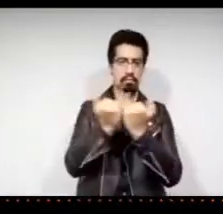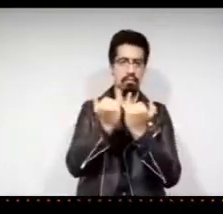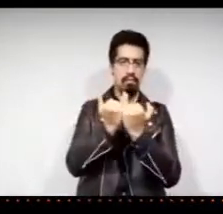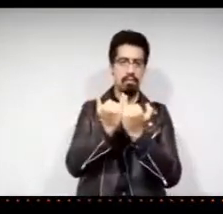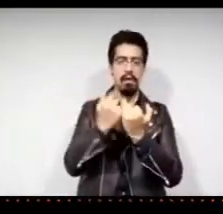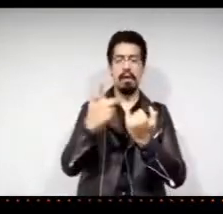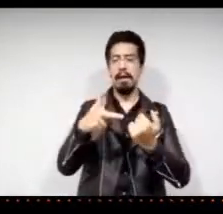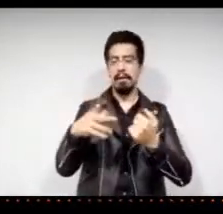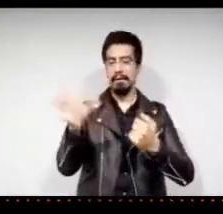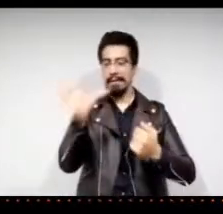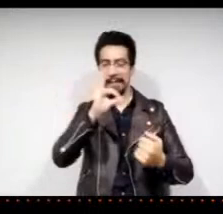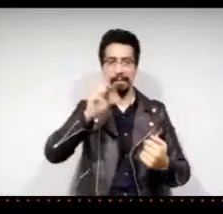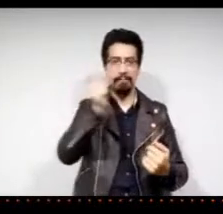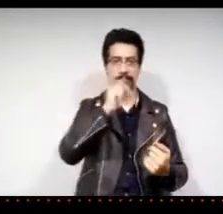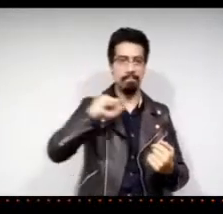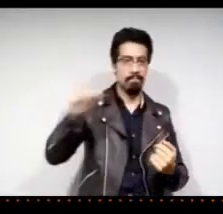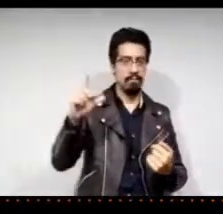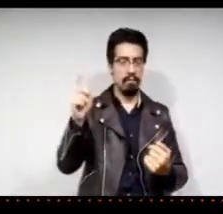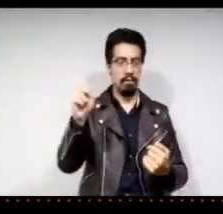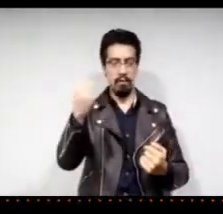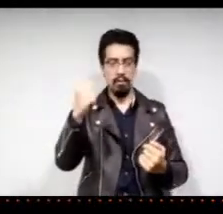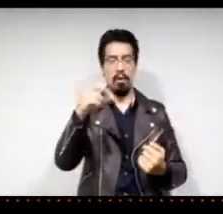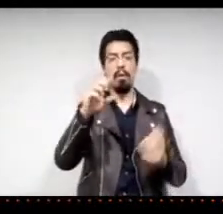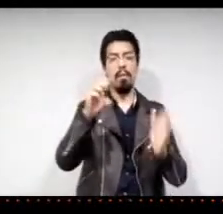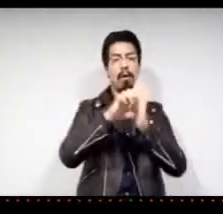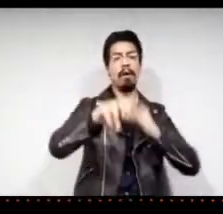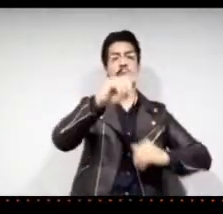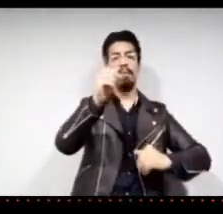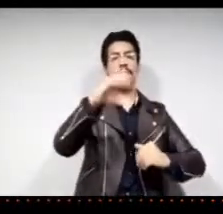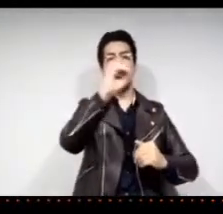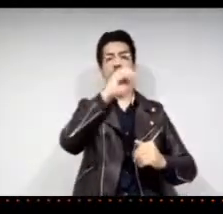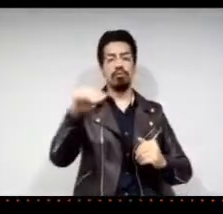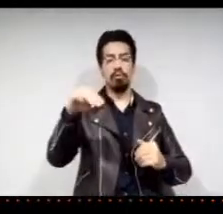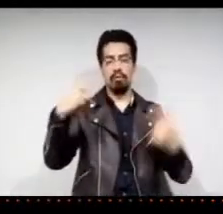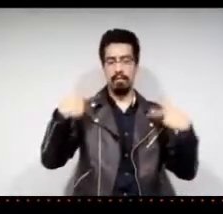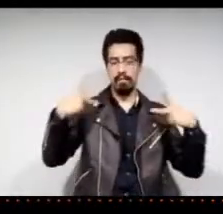tecnología, particularmente Zoom y entre otras herramientas. Estas